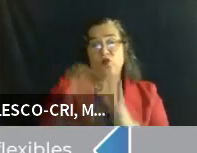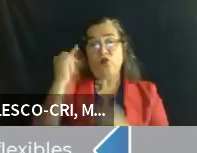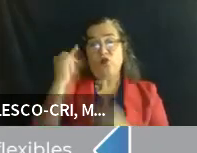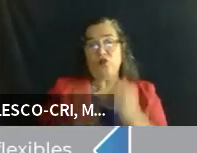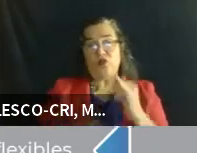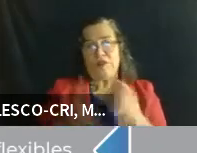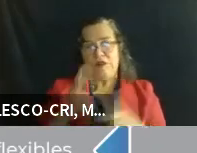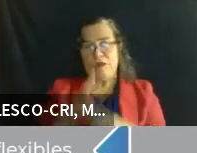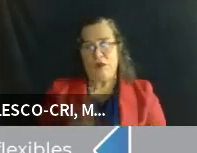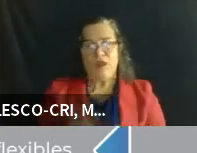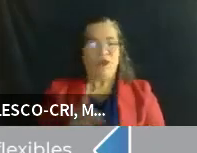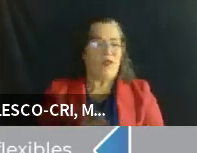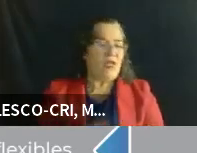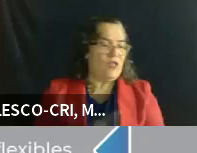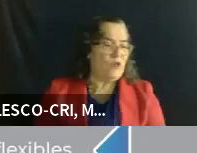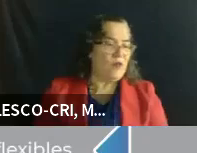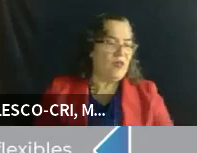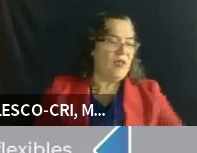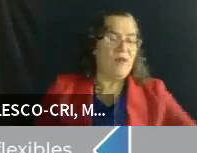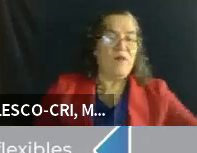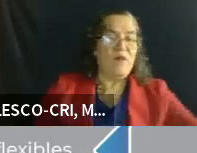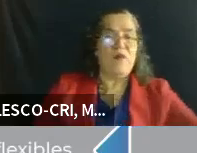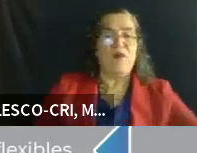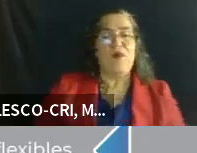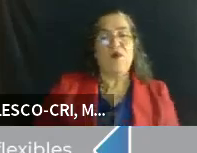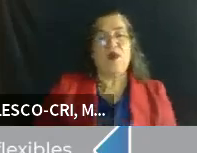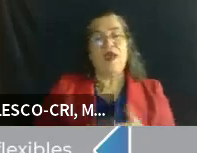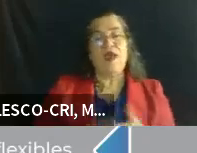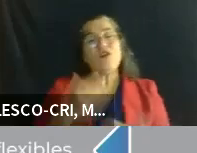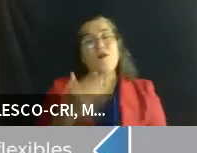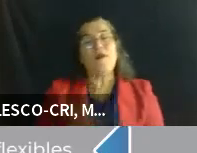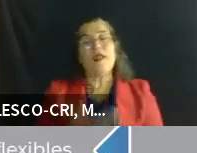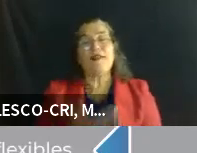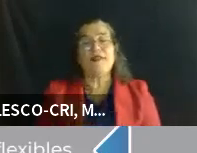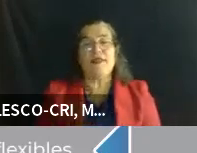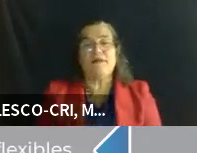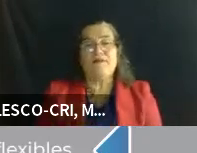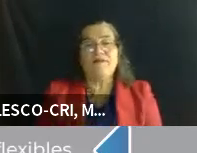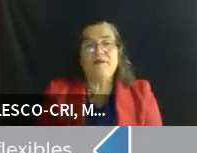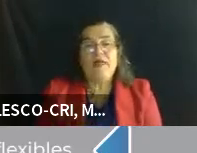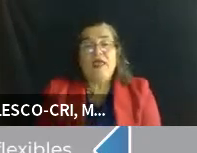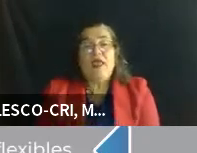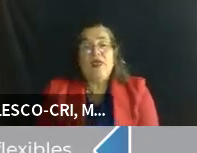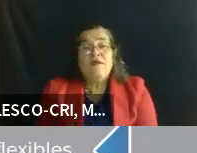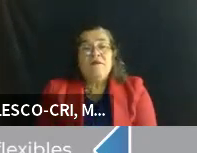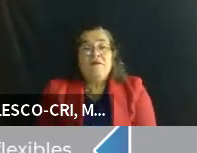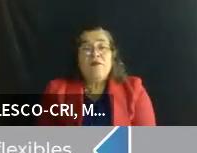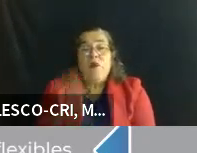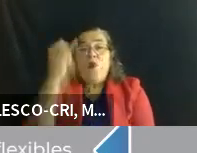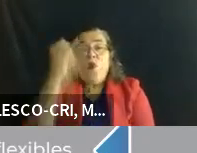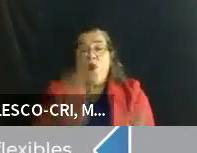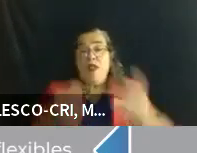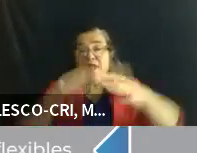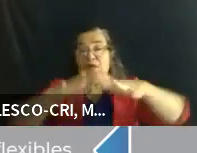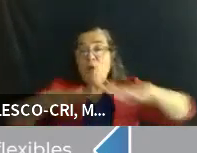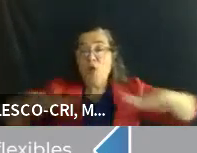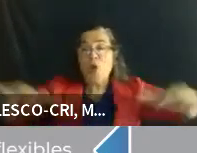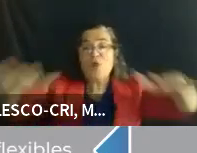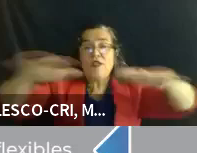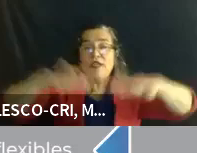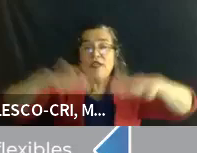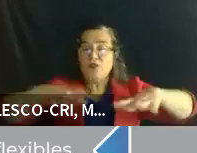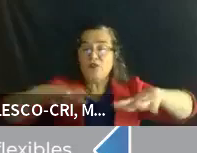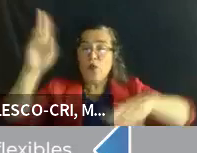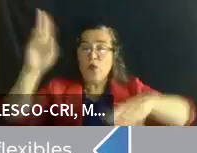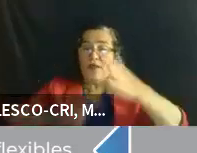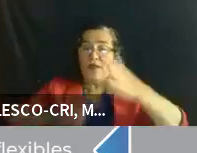mi tiempo, es el que planteé como último contexto de interpelación de la universidad en sus